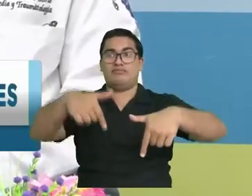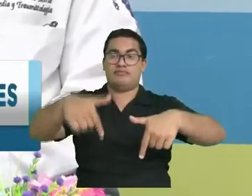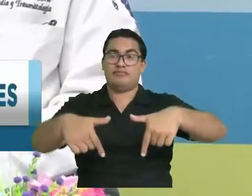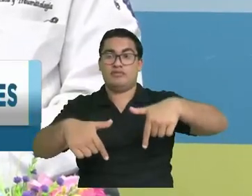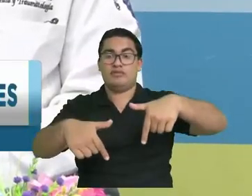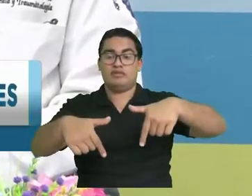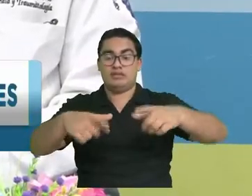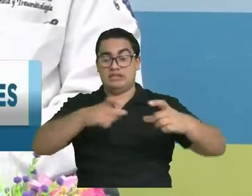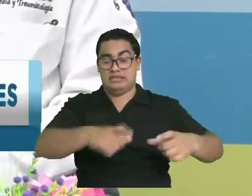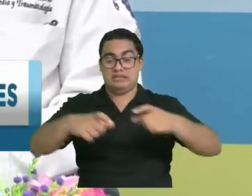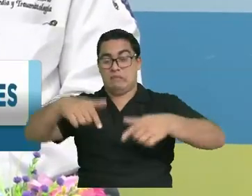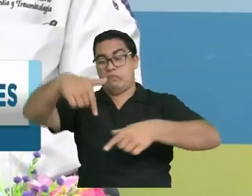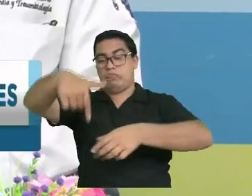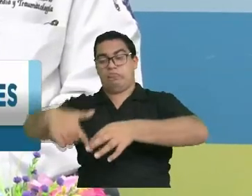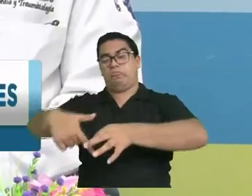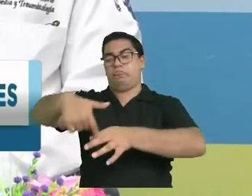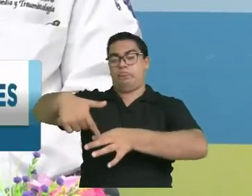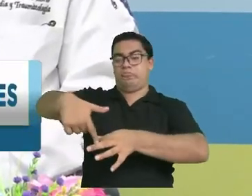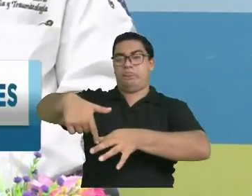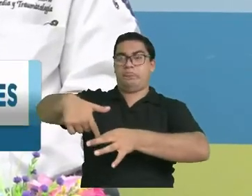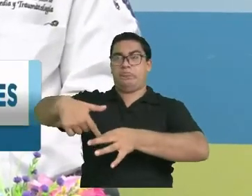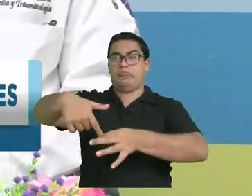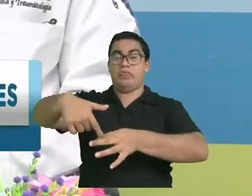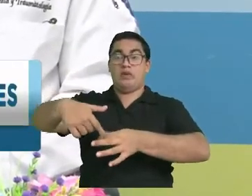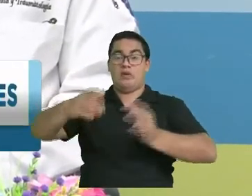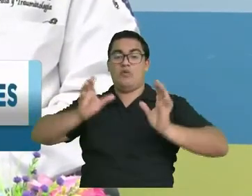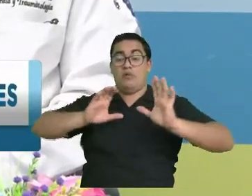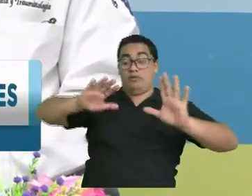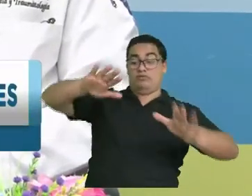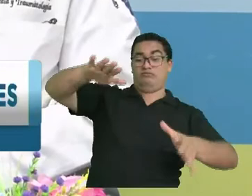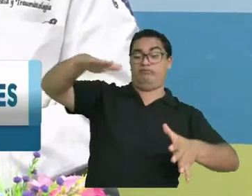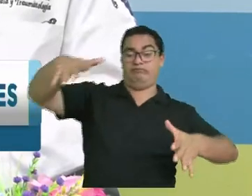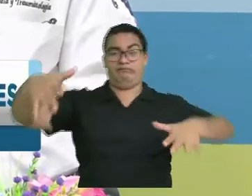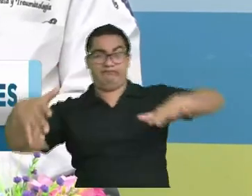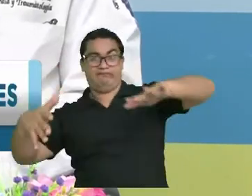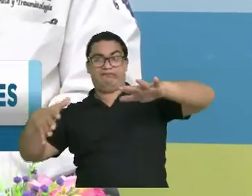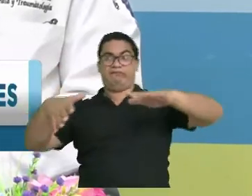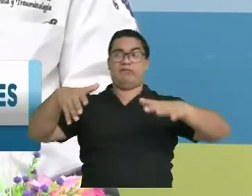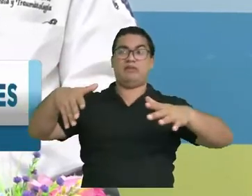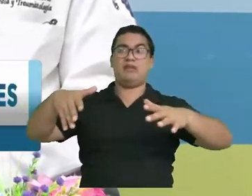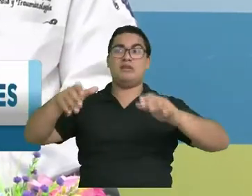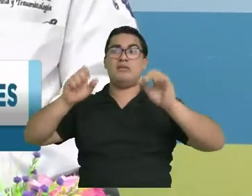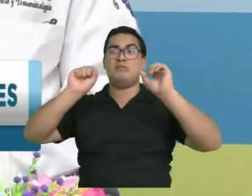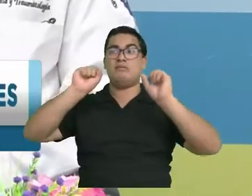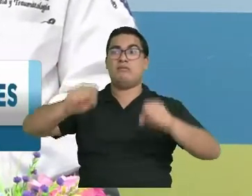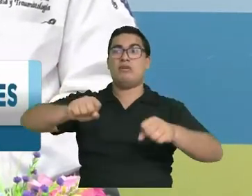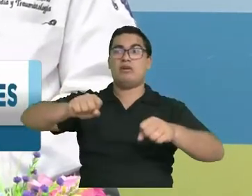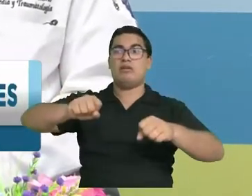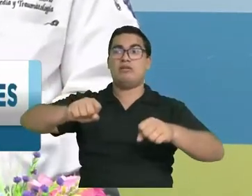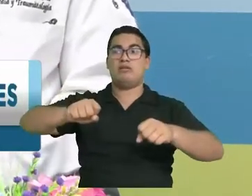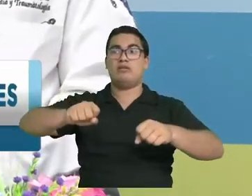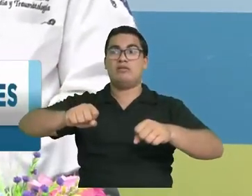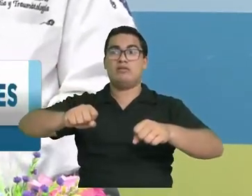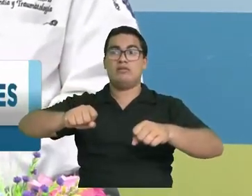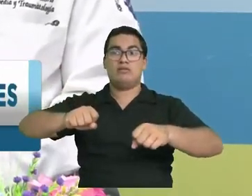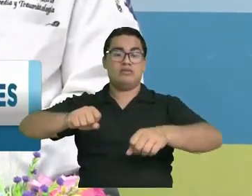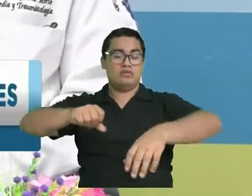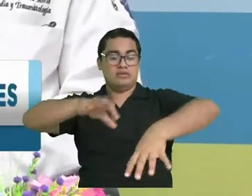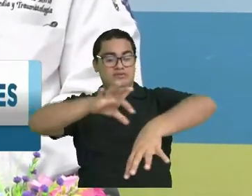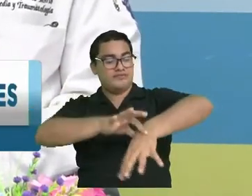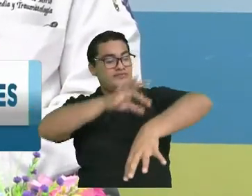vos lo mencionas, y la persona rota su cuerpo, increíblemente puede fracturar su tibia hasta en